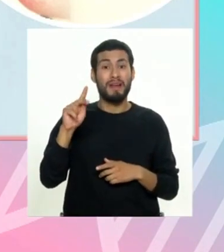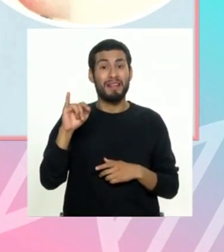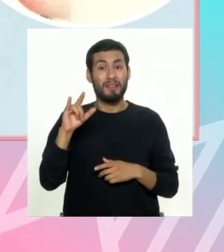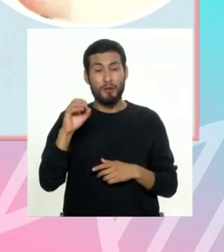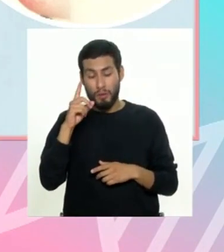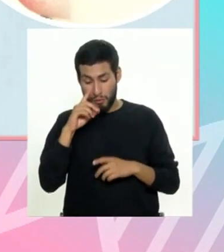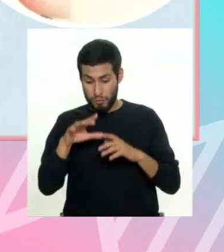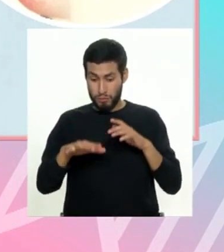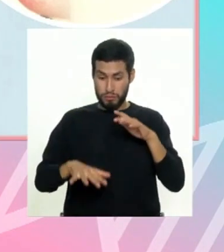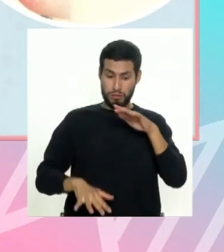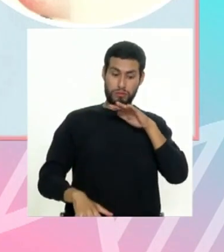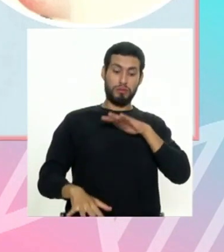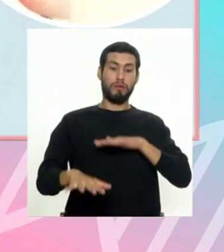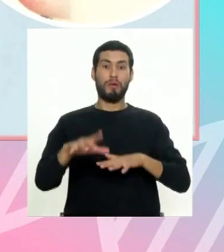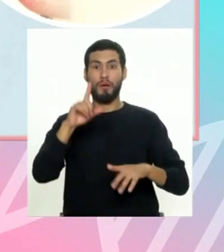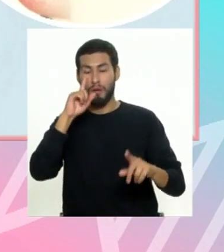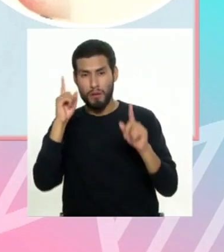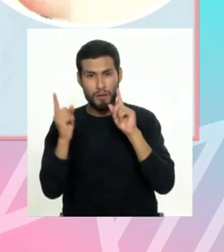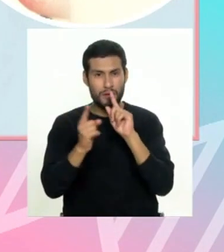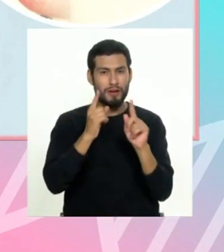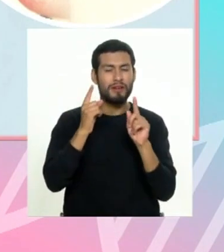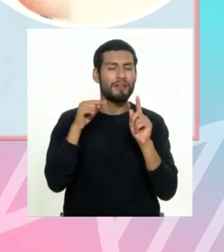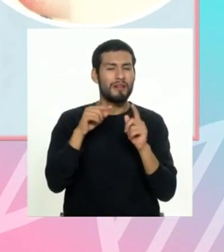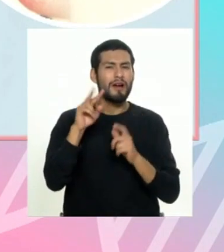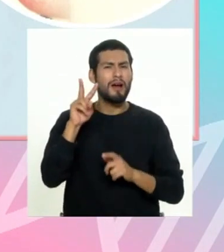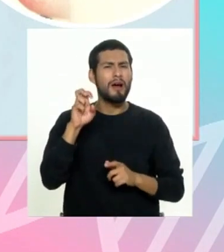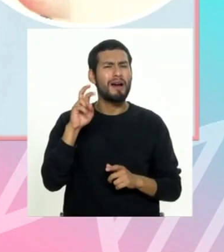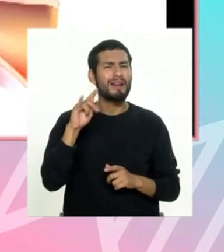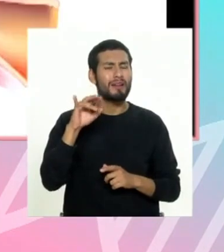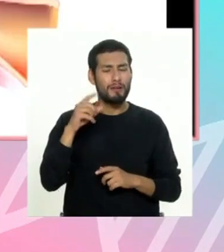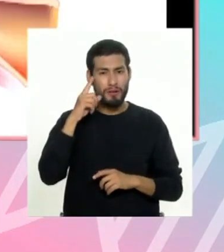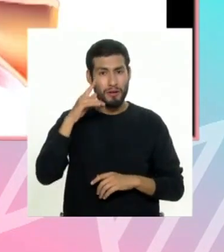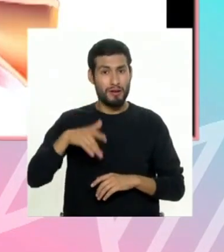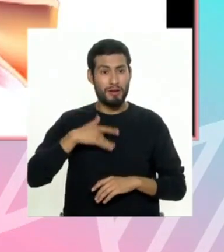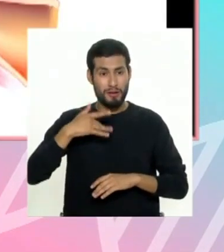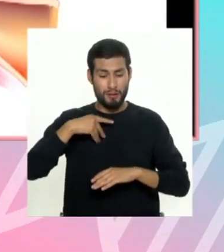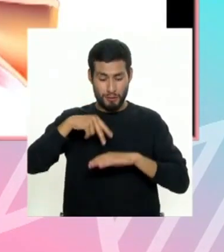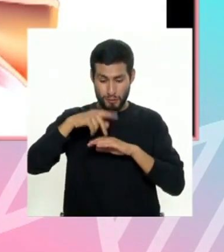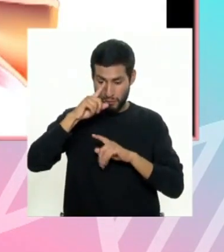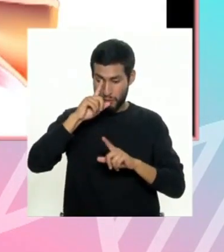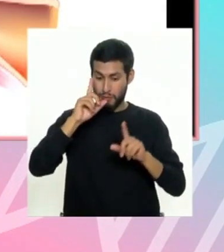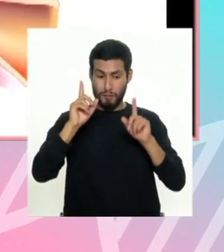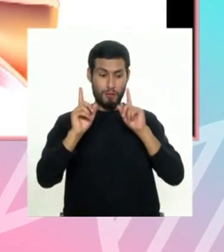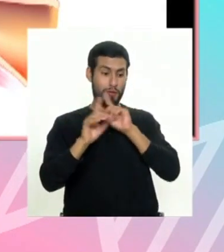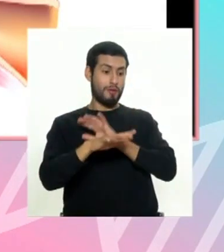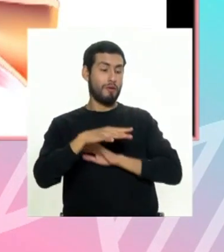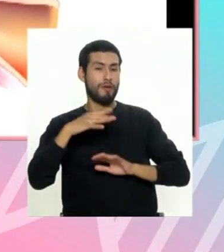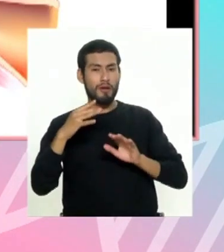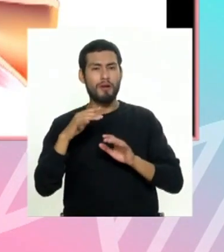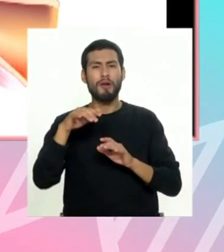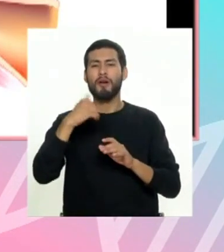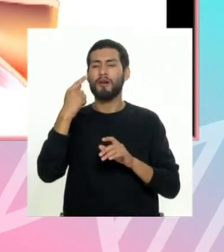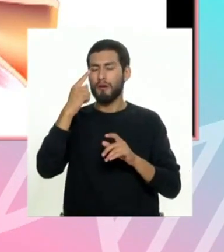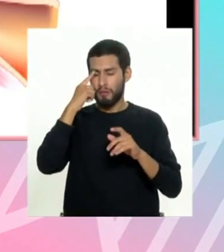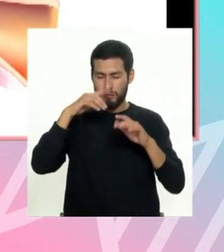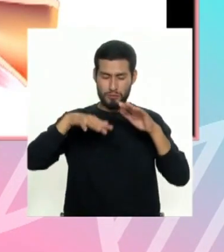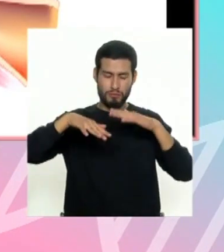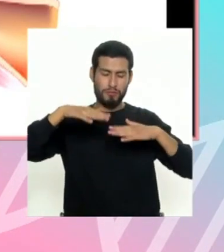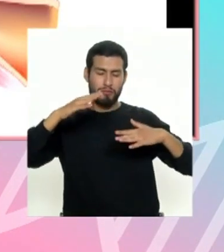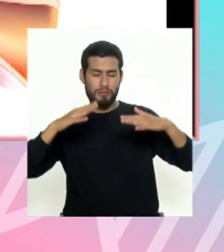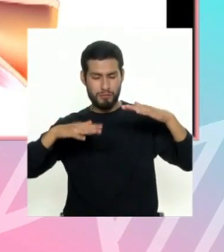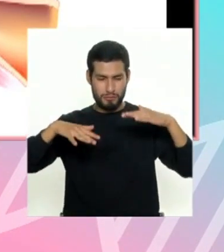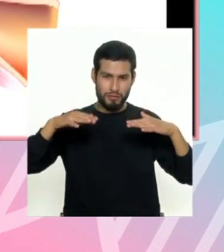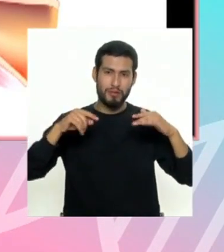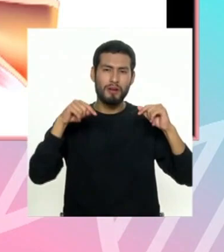esta laberintitis con el mareo. El vértigo es esa sensación que siempre está girando, en cambio el mareo es desorientación. Entonces aquí vamos a